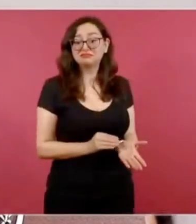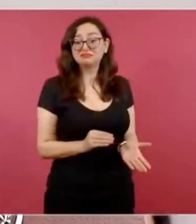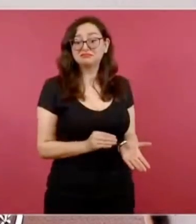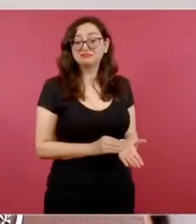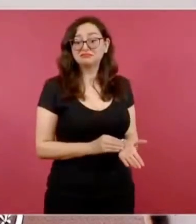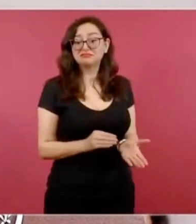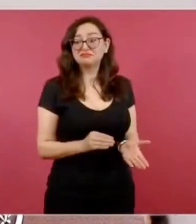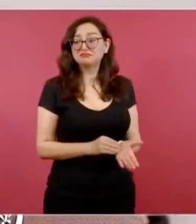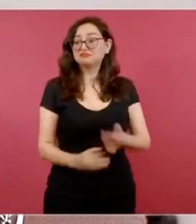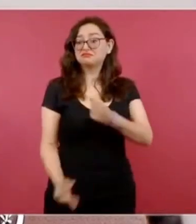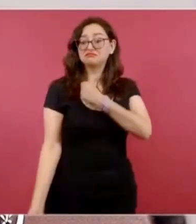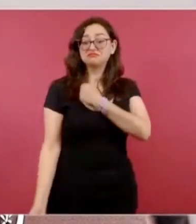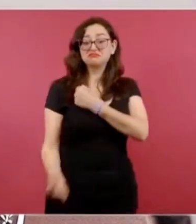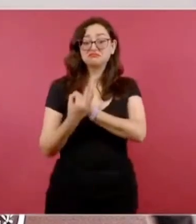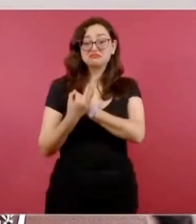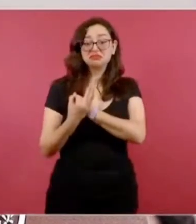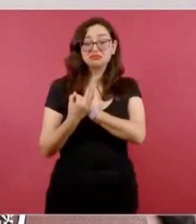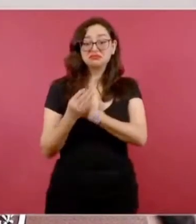la manipulación.